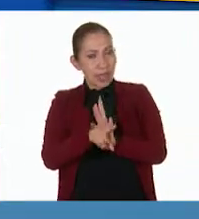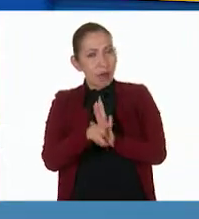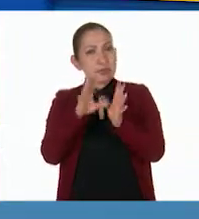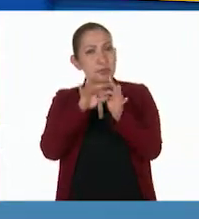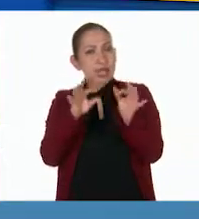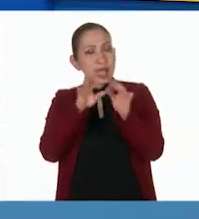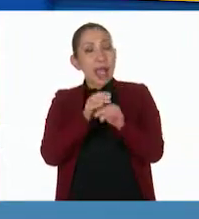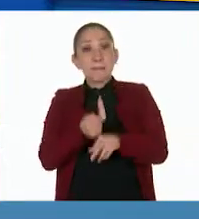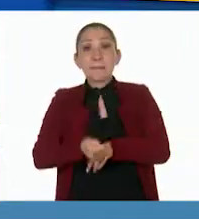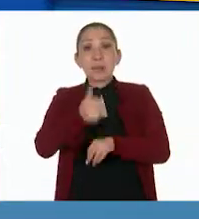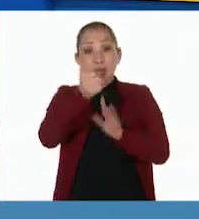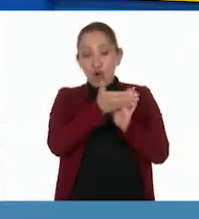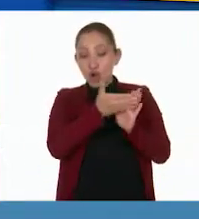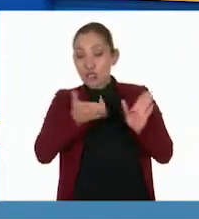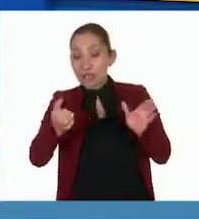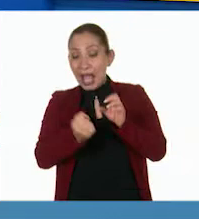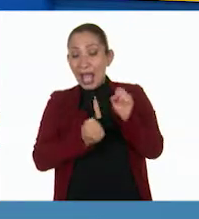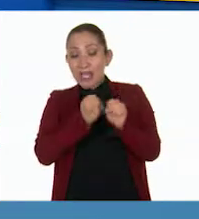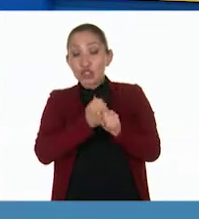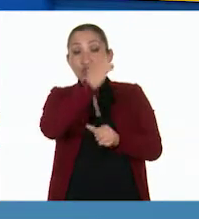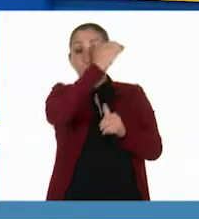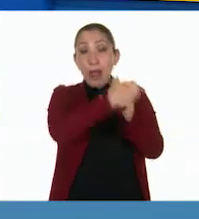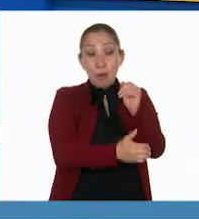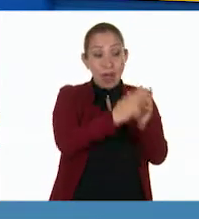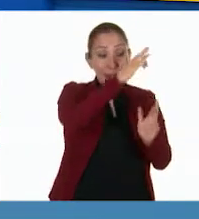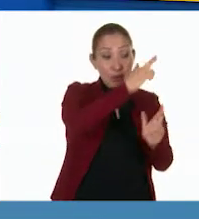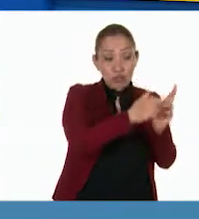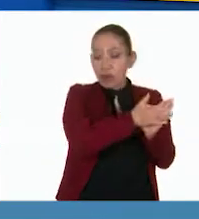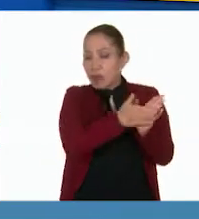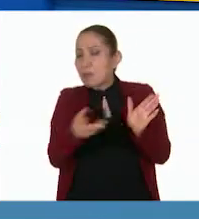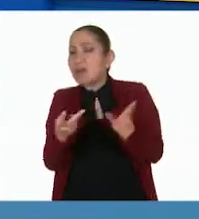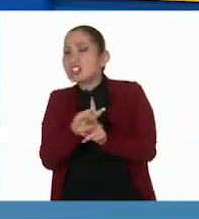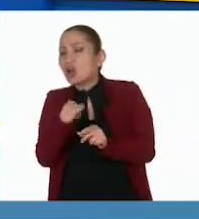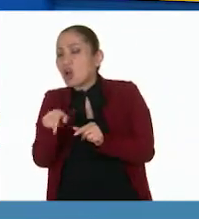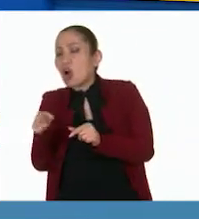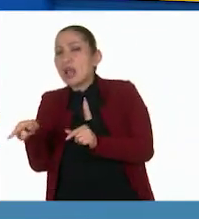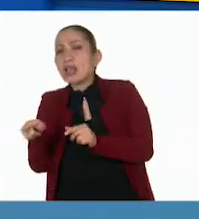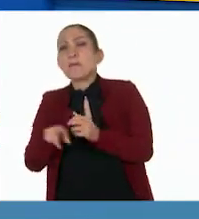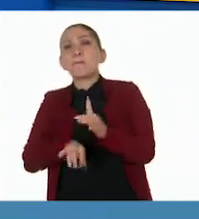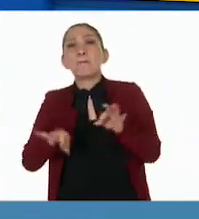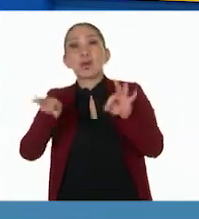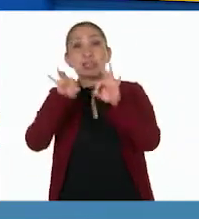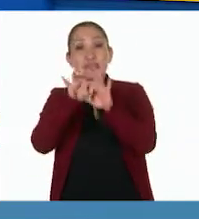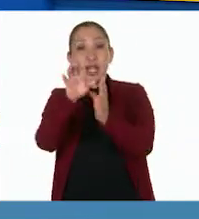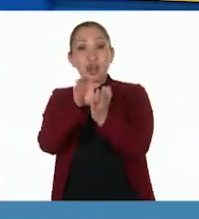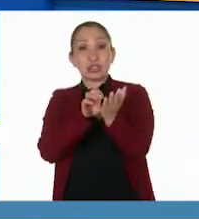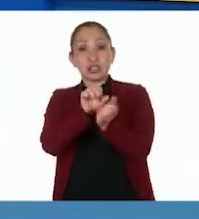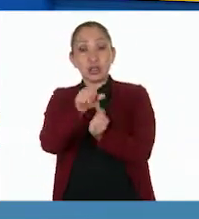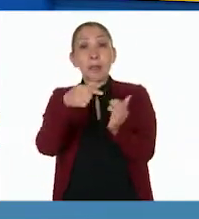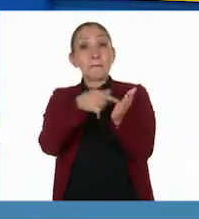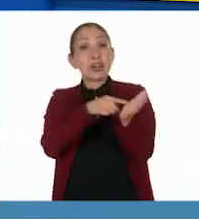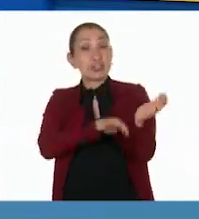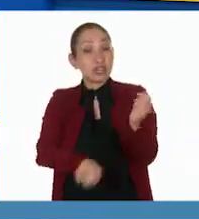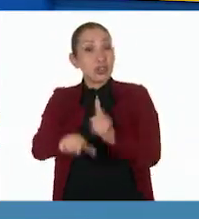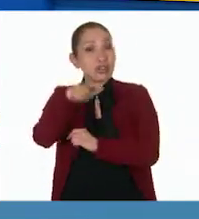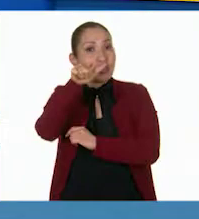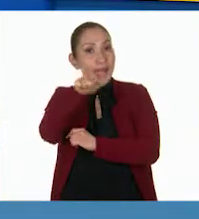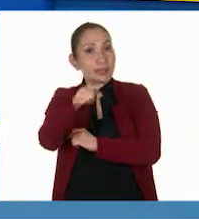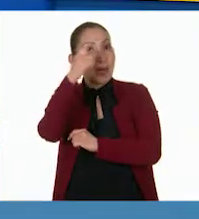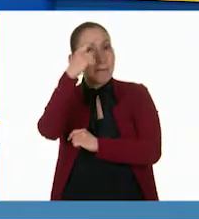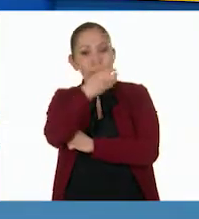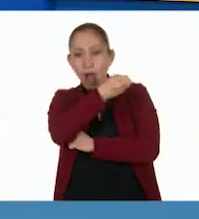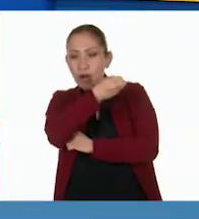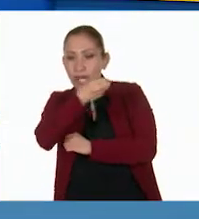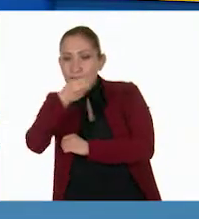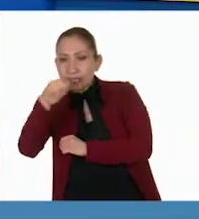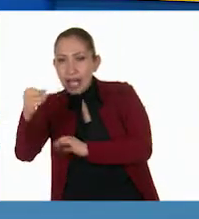habla sobre los primeros años del México postrevolucionario y sobre la importancia de la Constitución de 1917 para dar orden